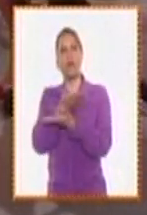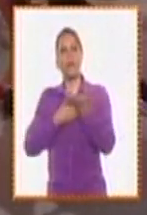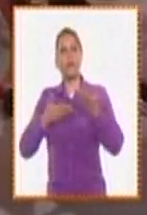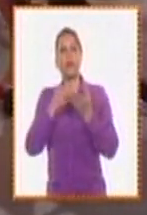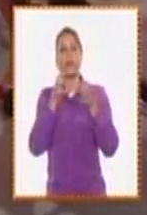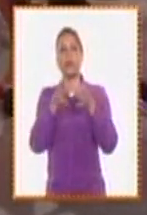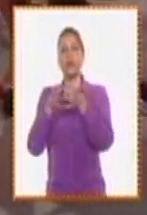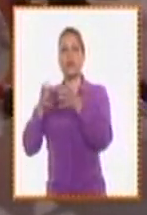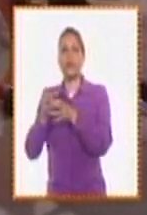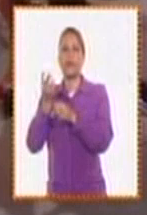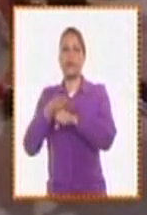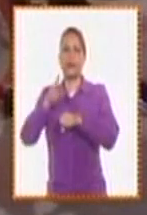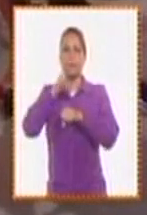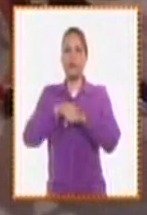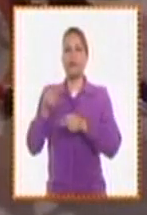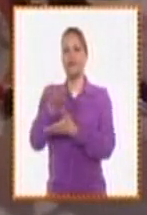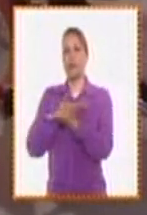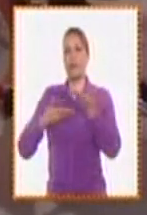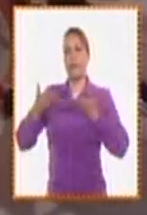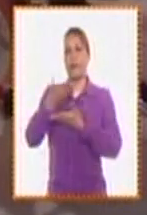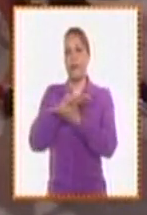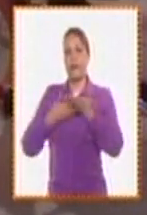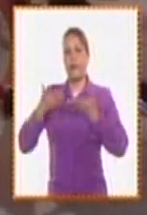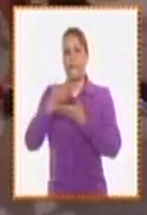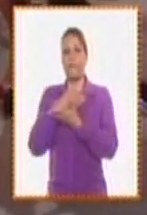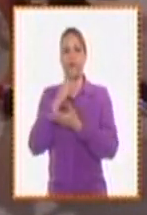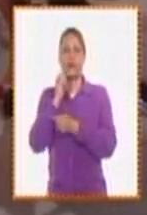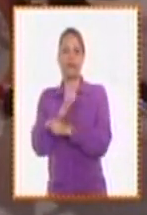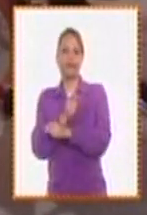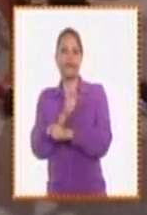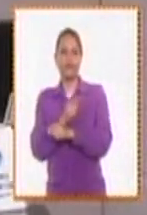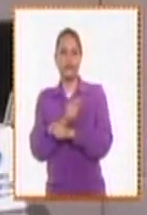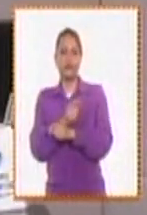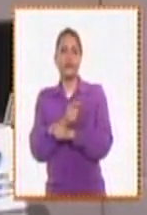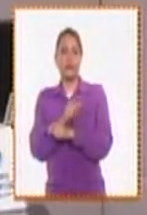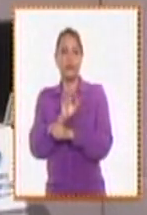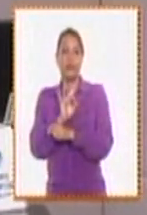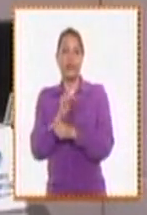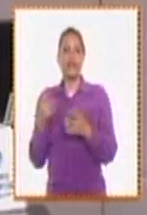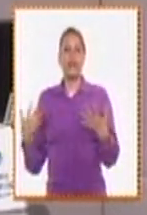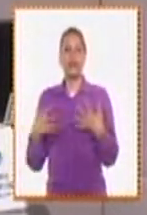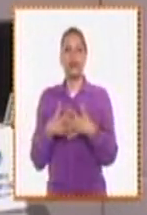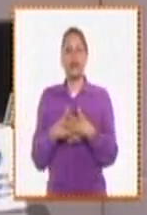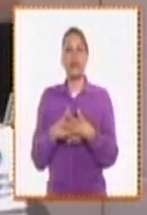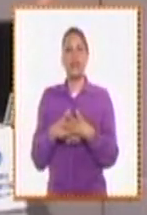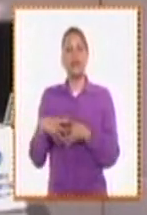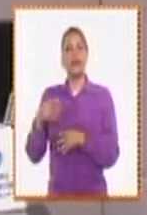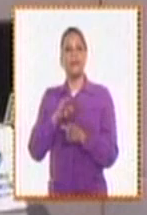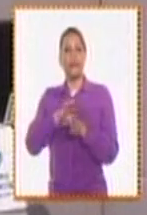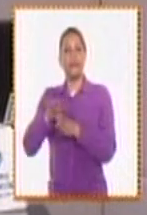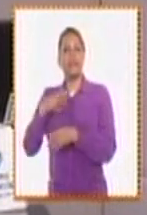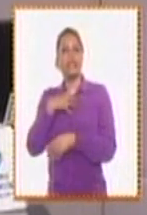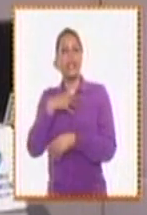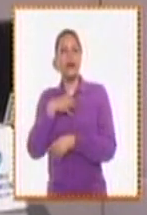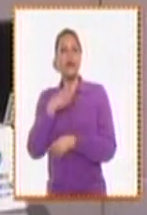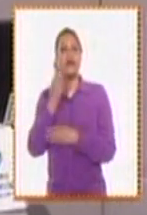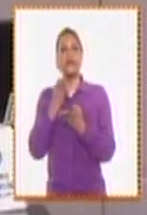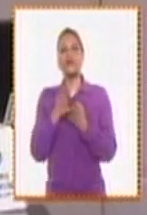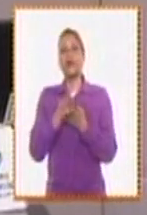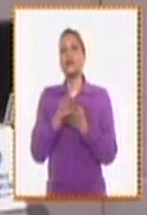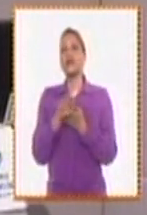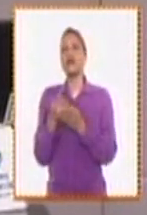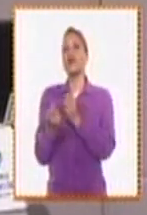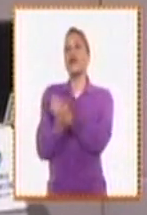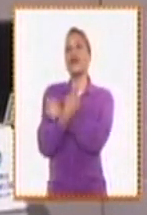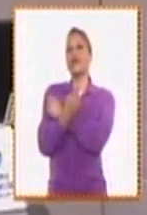ido haciendo un grupo de capacitaciones relacionadas con esto. Nosotros tenemos estudiantes que nos van enseñando paso a paso